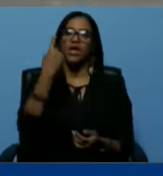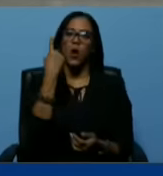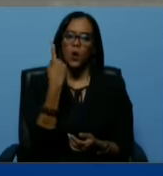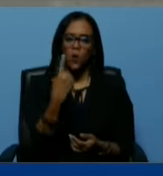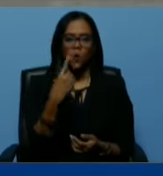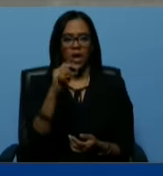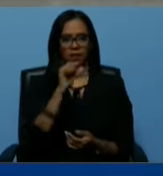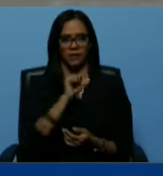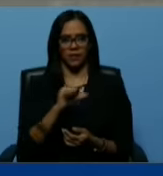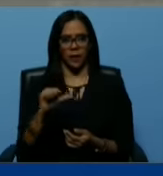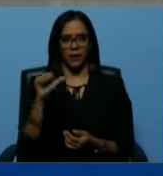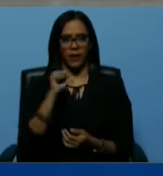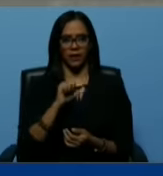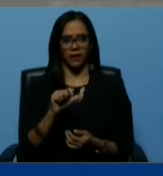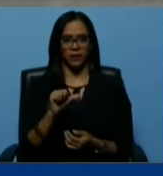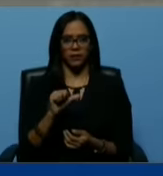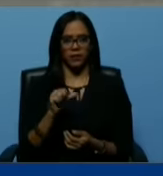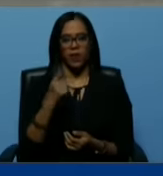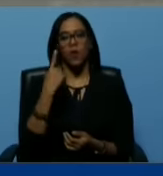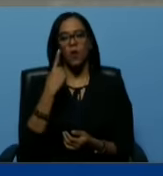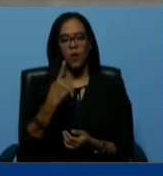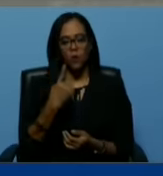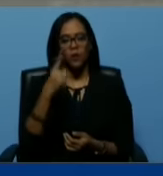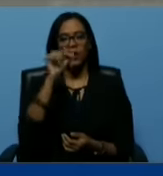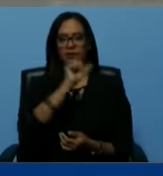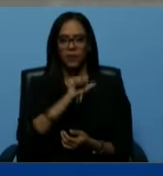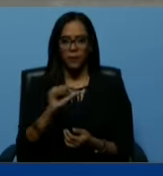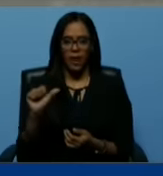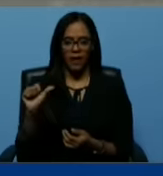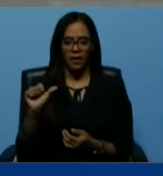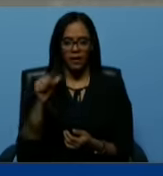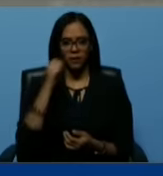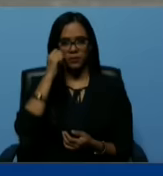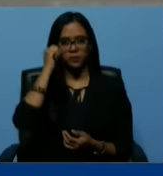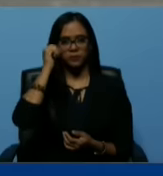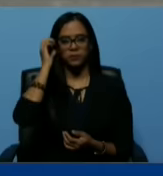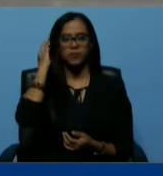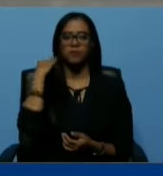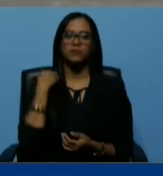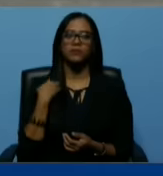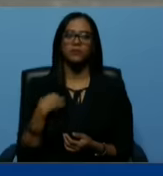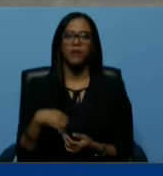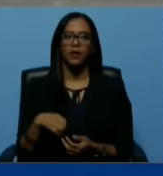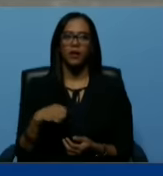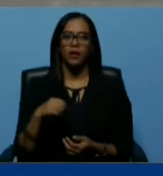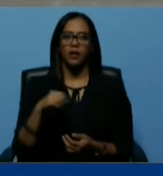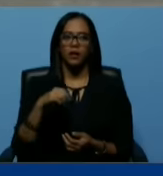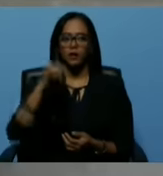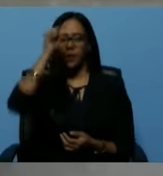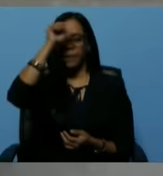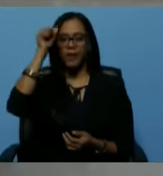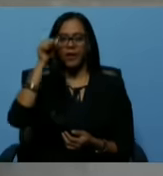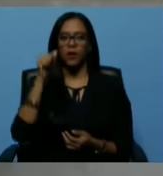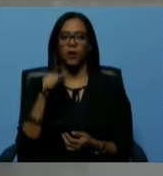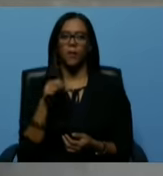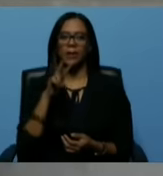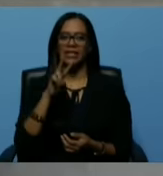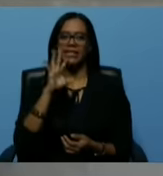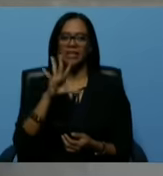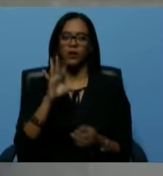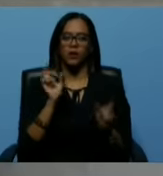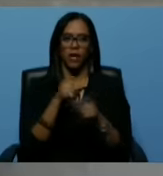semana. Una semana, domingo 25 de agosto, lo